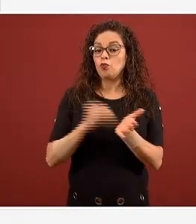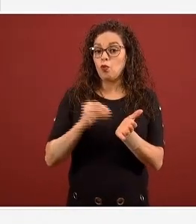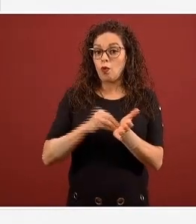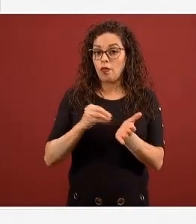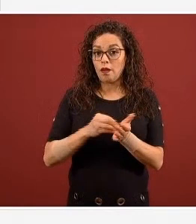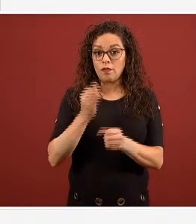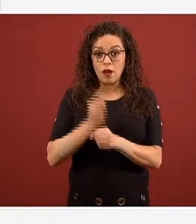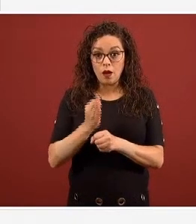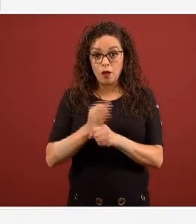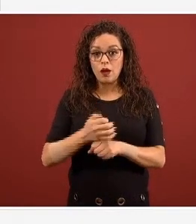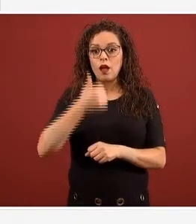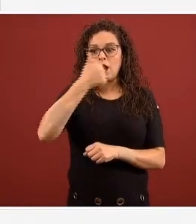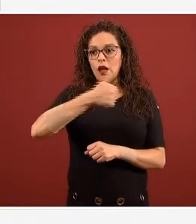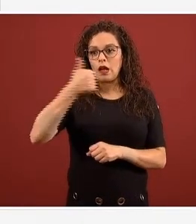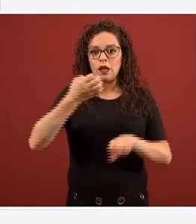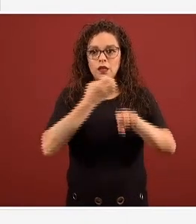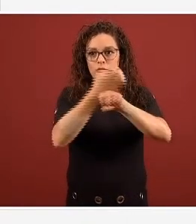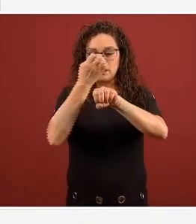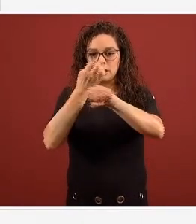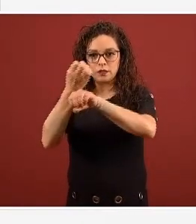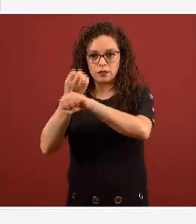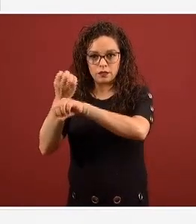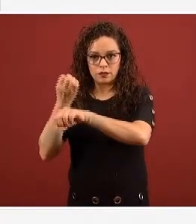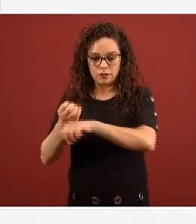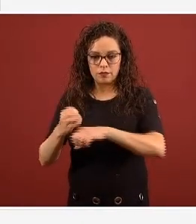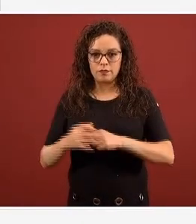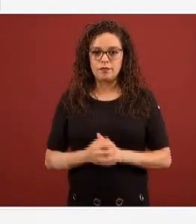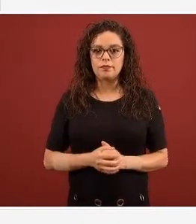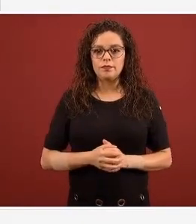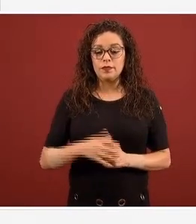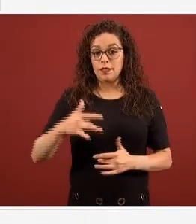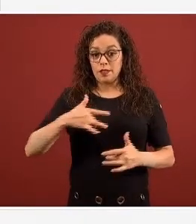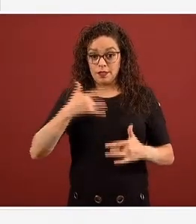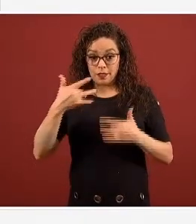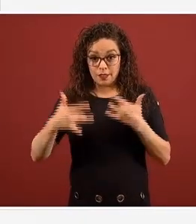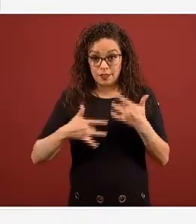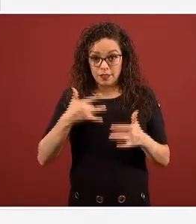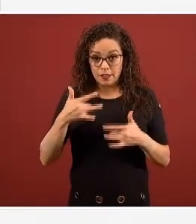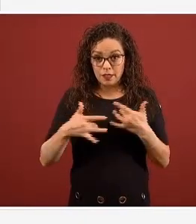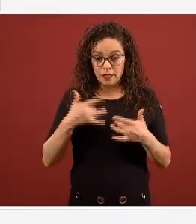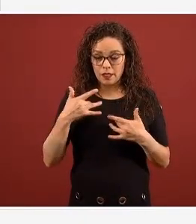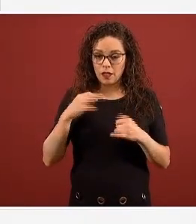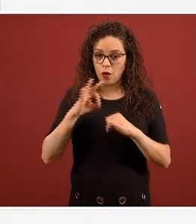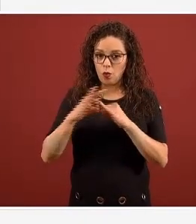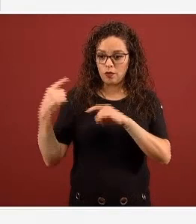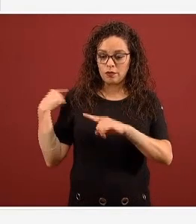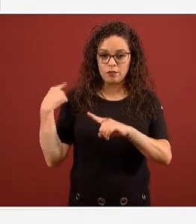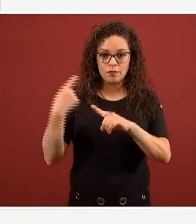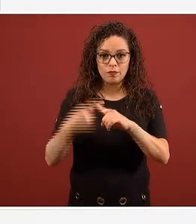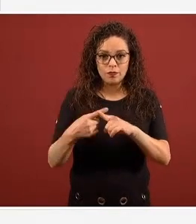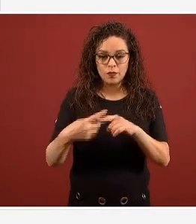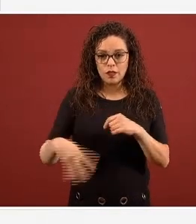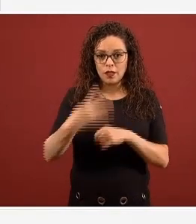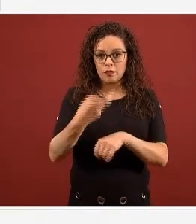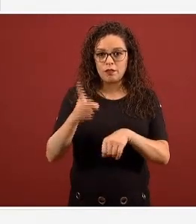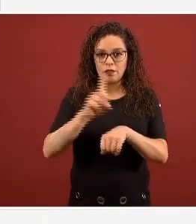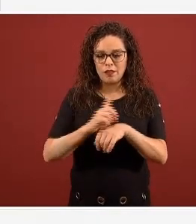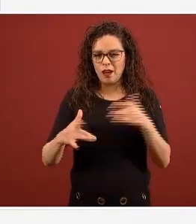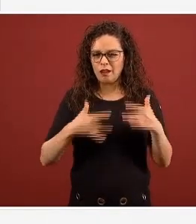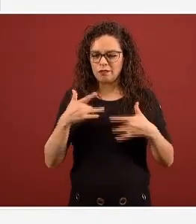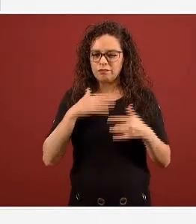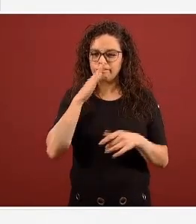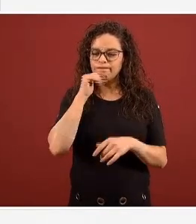decir, los casos que se han confirmado con inicio de síntomas en los últimos 14 días, es decir, los casos